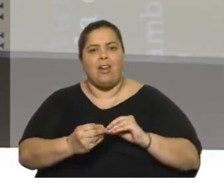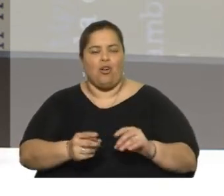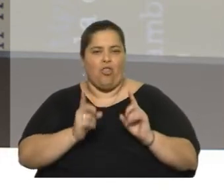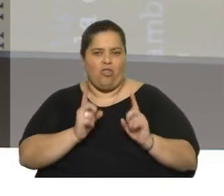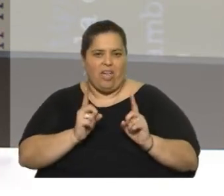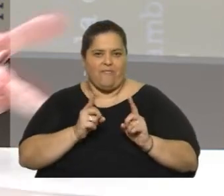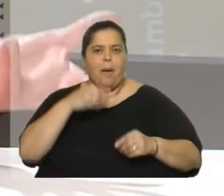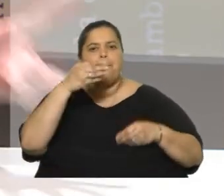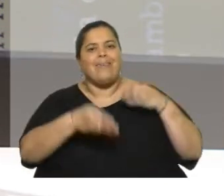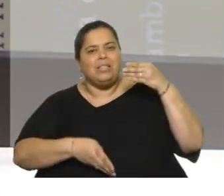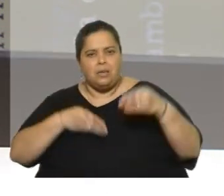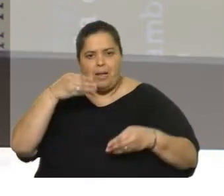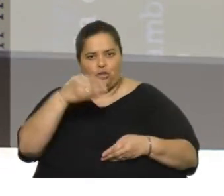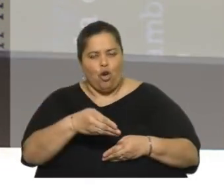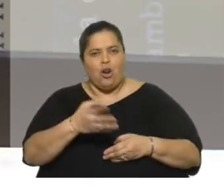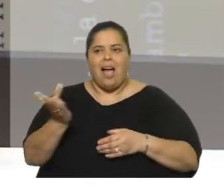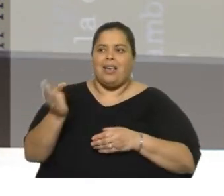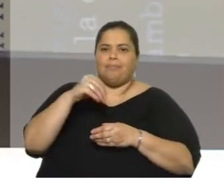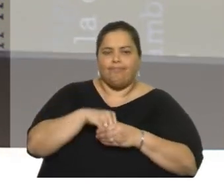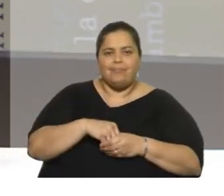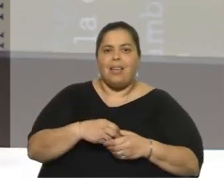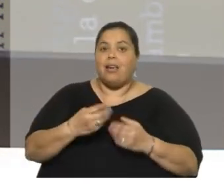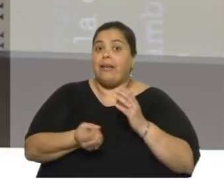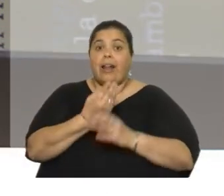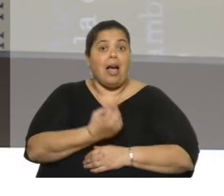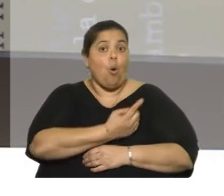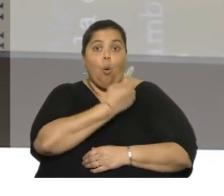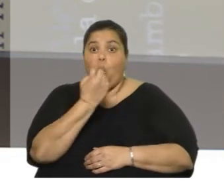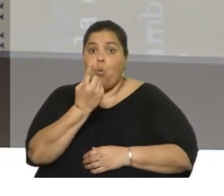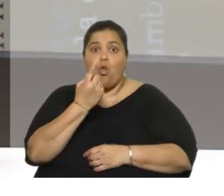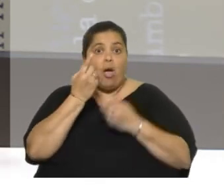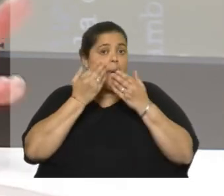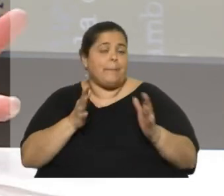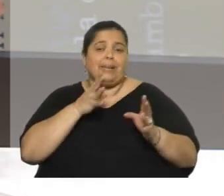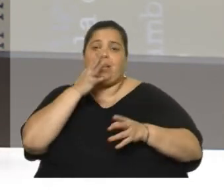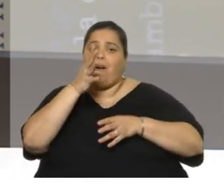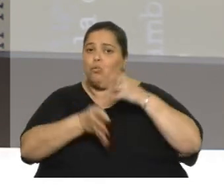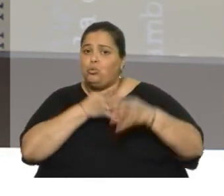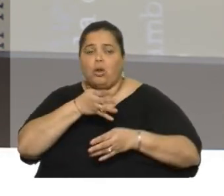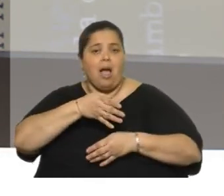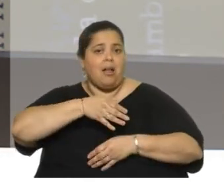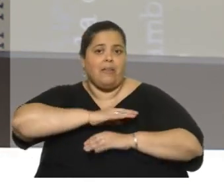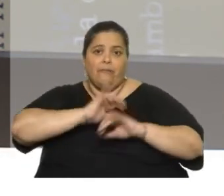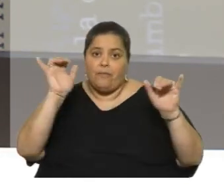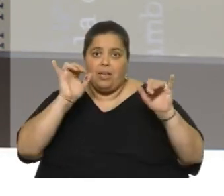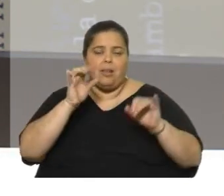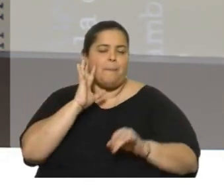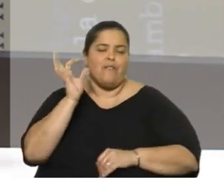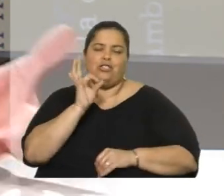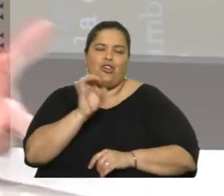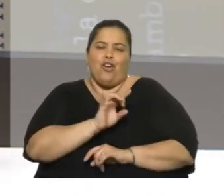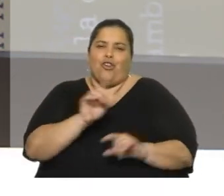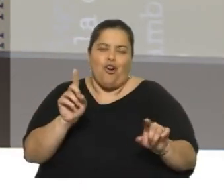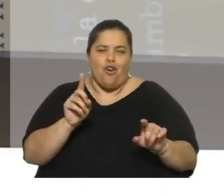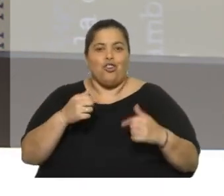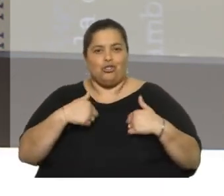claro, uno. La participación. Exacto, claro. Hay que instituir uno, hay que ponerlo a andar y hay que terminar con el provisoriato.